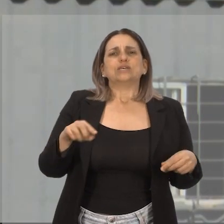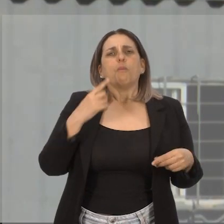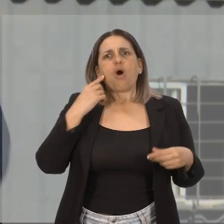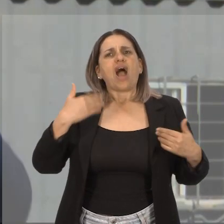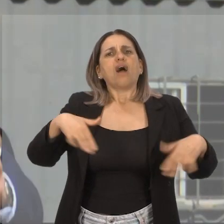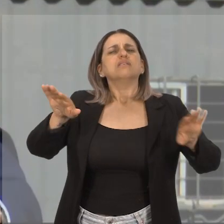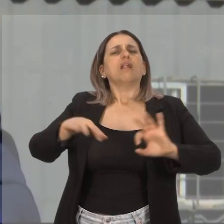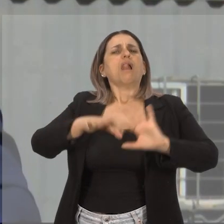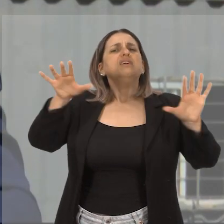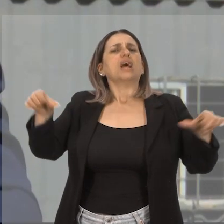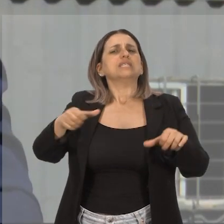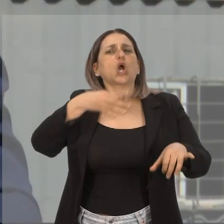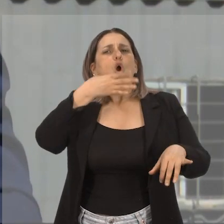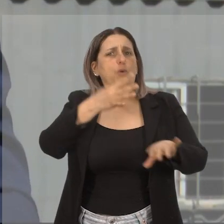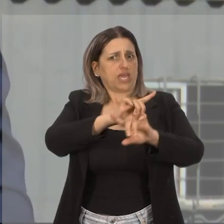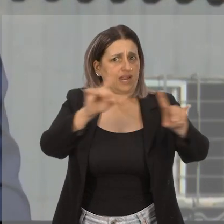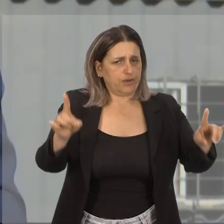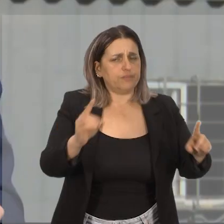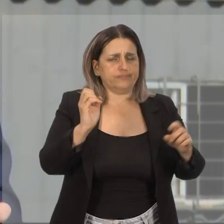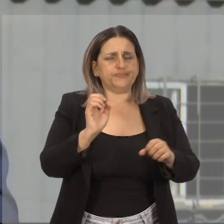Está lejos de ser un cheque en blanco.